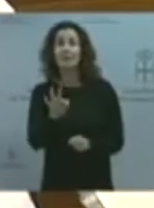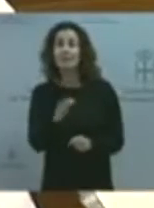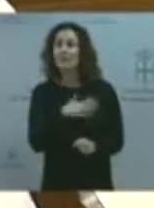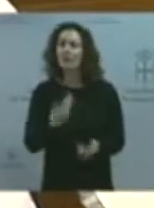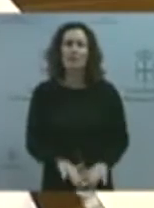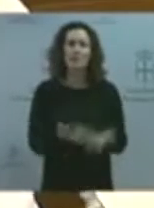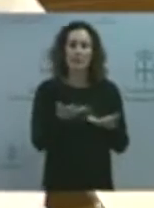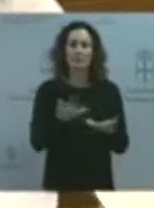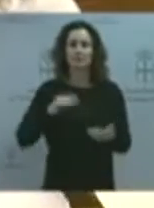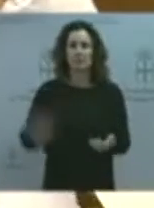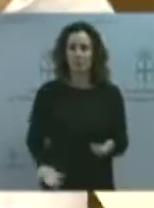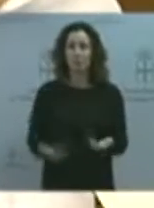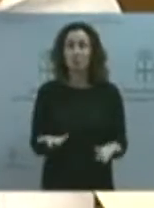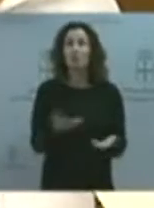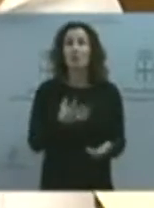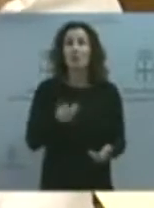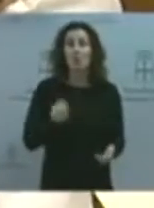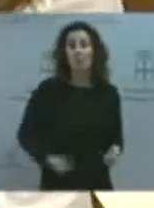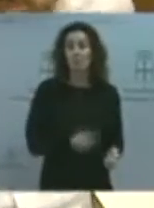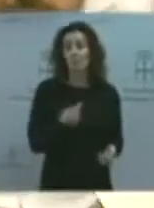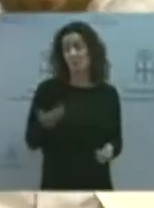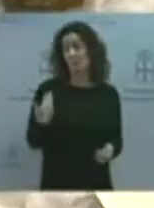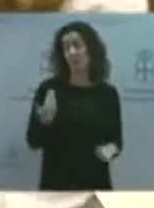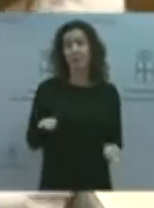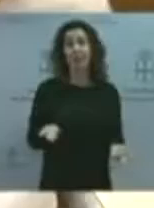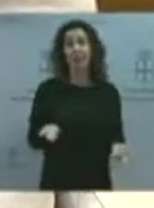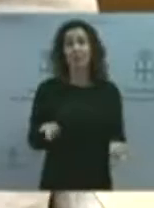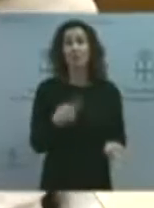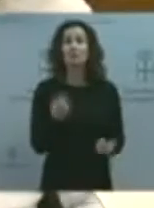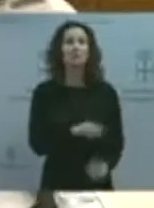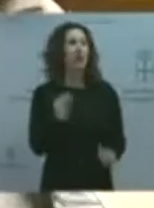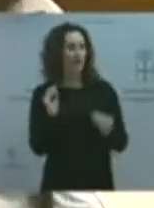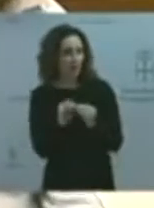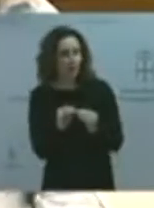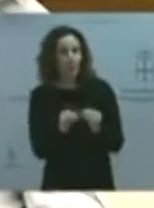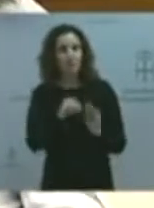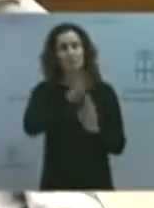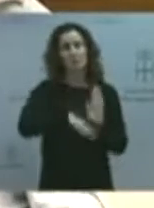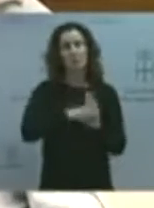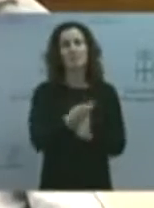hace no mucho estábamos de acuerdo en ese punto y los programas de ambos, con matices y diferencias,